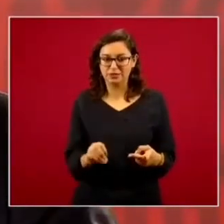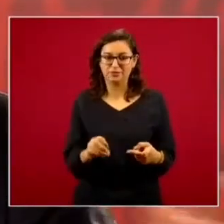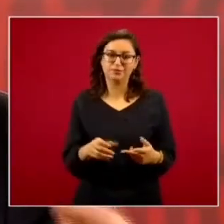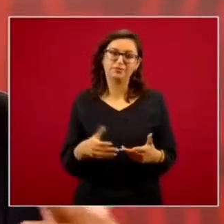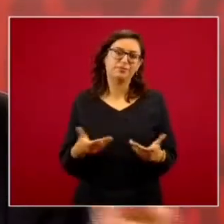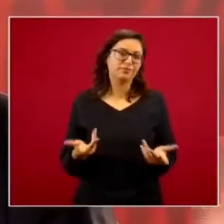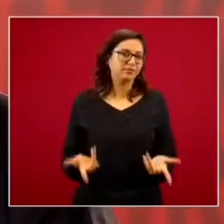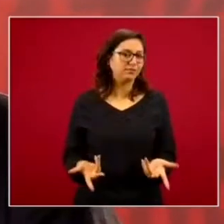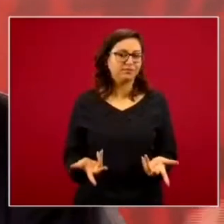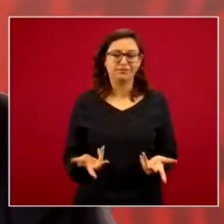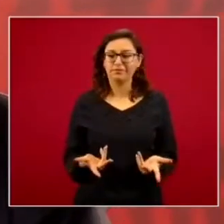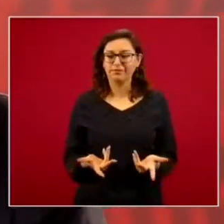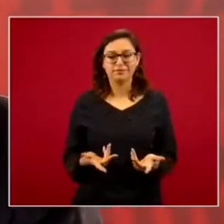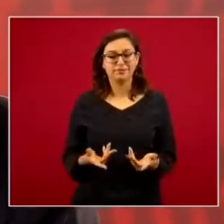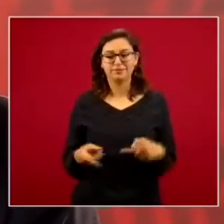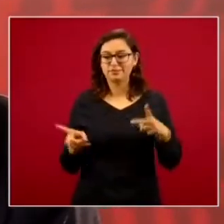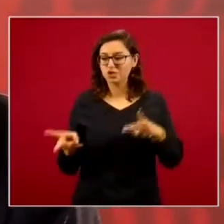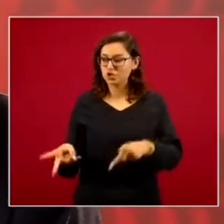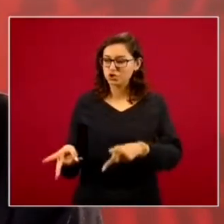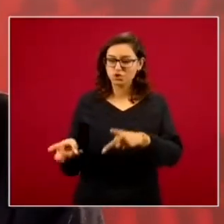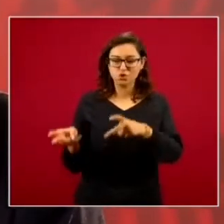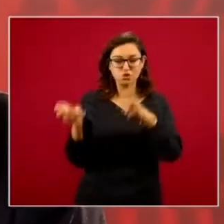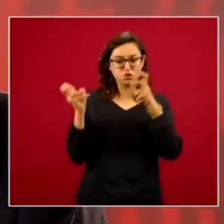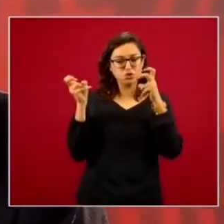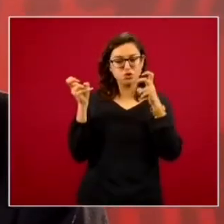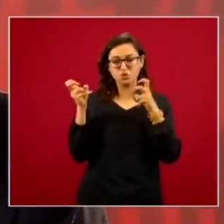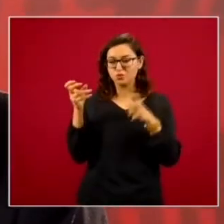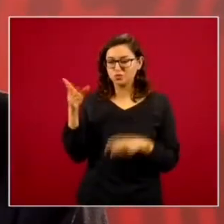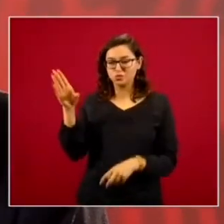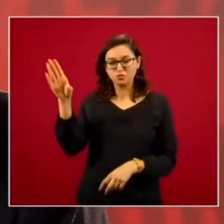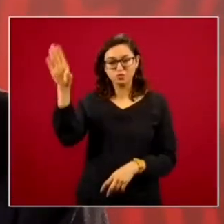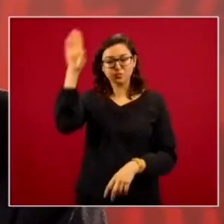otro gran atraco.